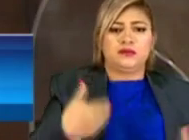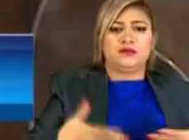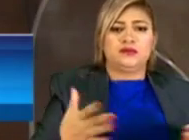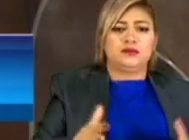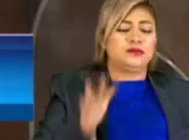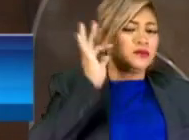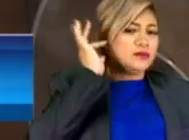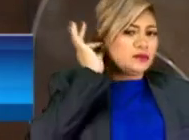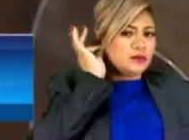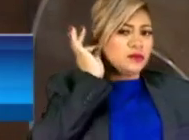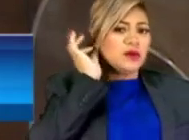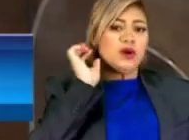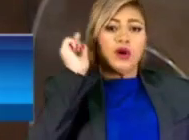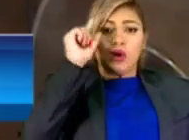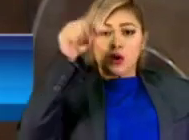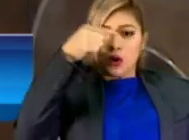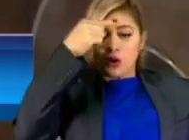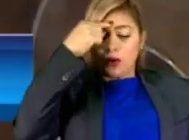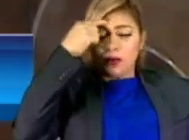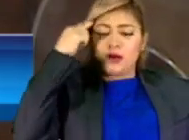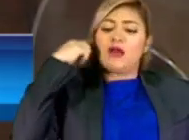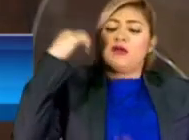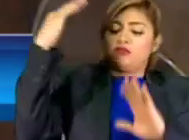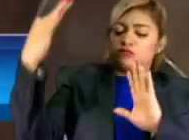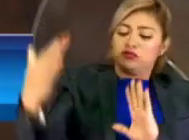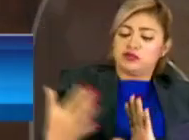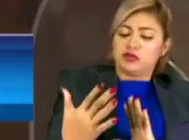nuestro gobierno continúa enfrentando la pandemia,